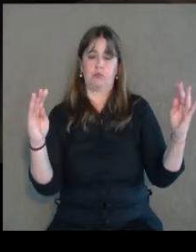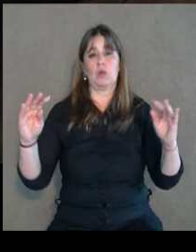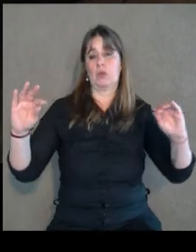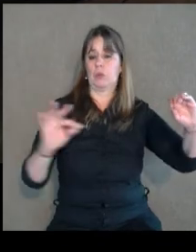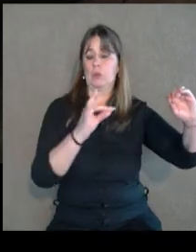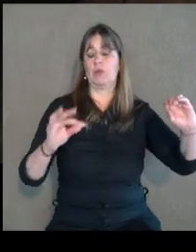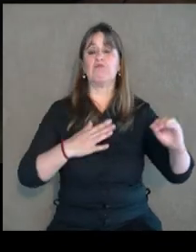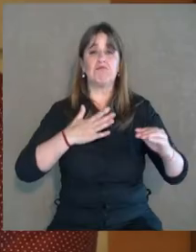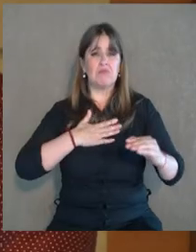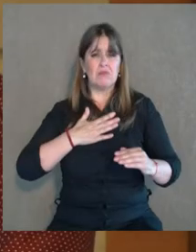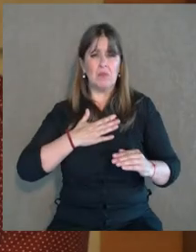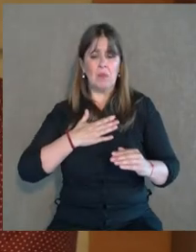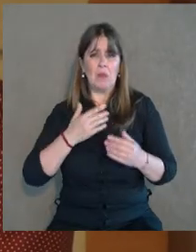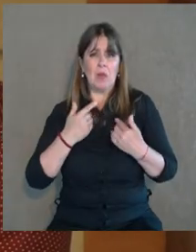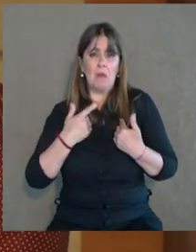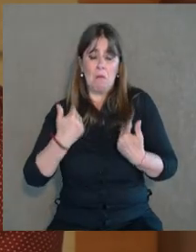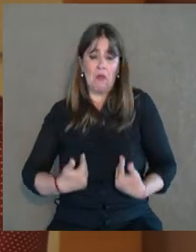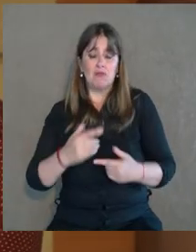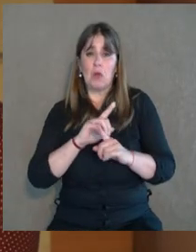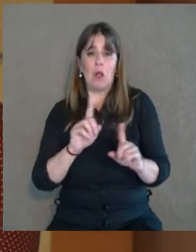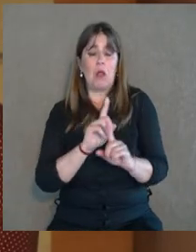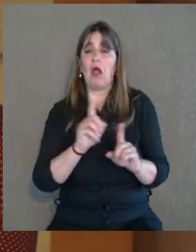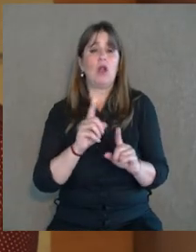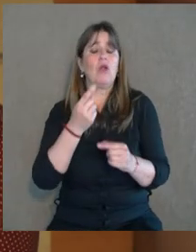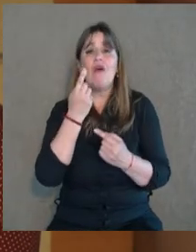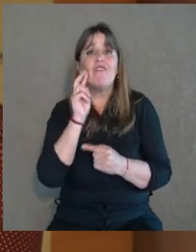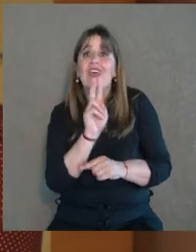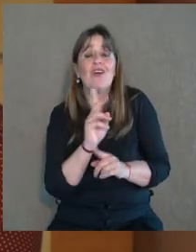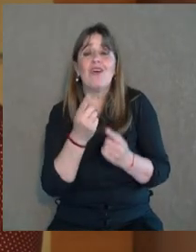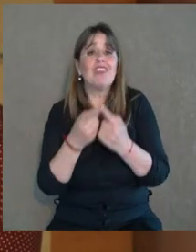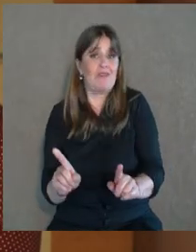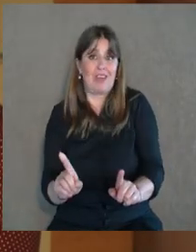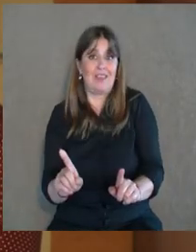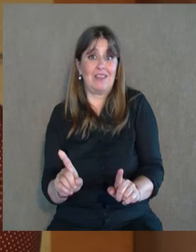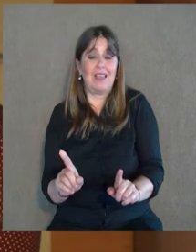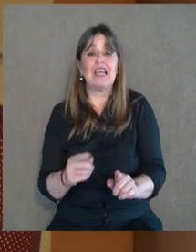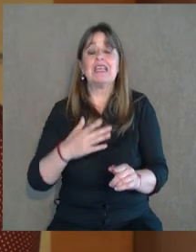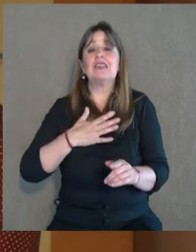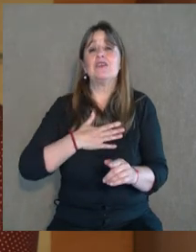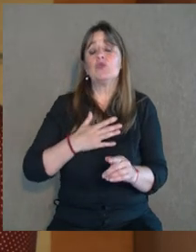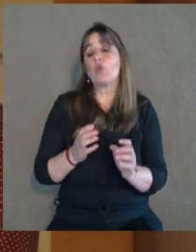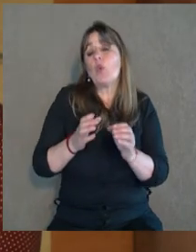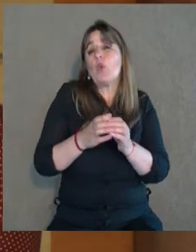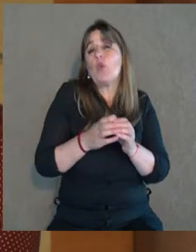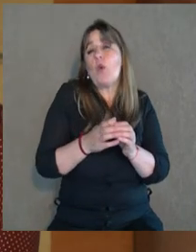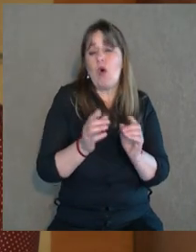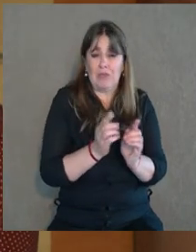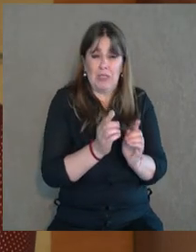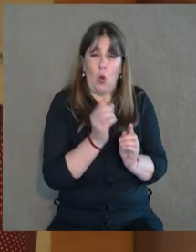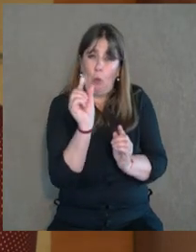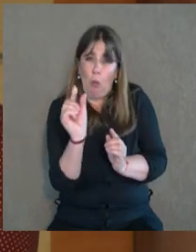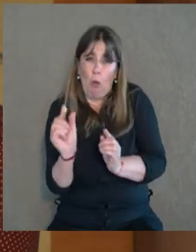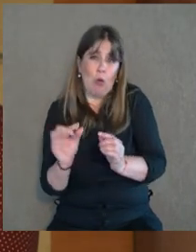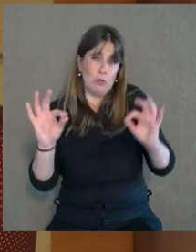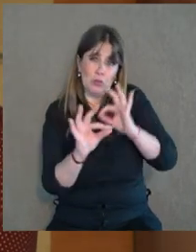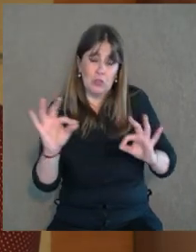caso personal no lo veo demasiado distinto de lo que es mi trabajo por ejemplo en el conjunto de cámara que somos un grupo chicos somos pocos músicos cada